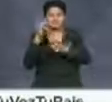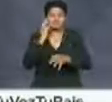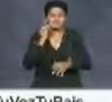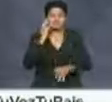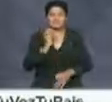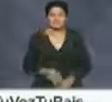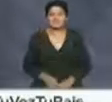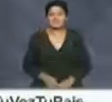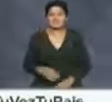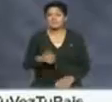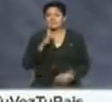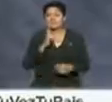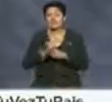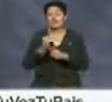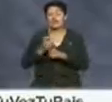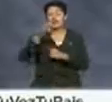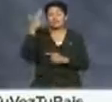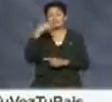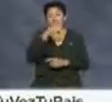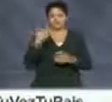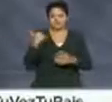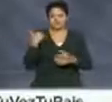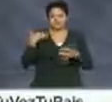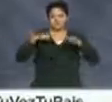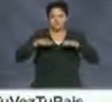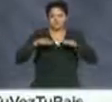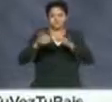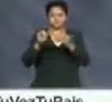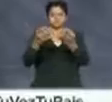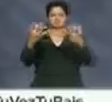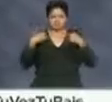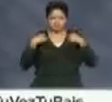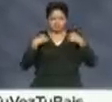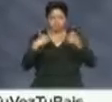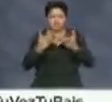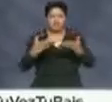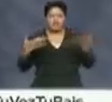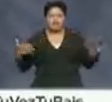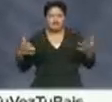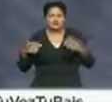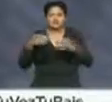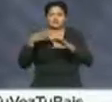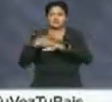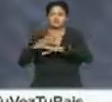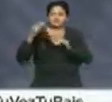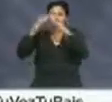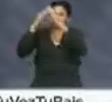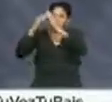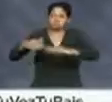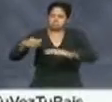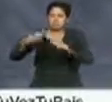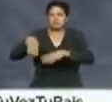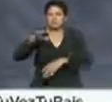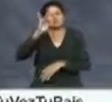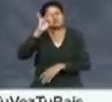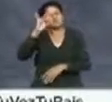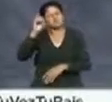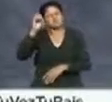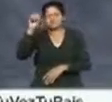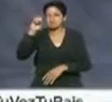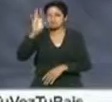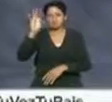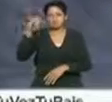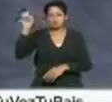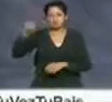Cuando causó el terremoto, aquí mi negocio quedó un 80-90%